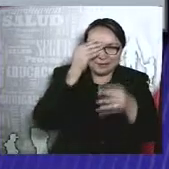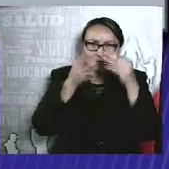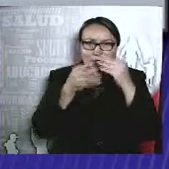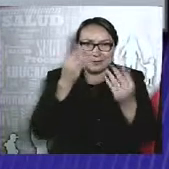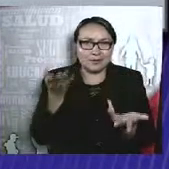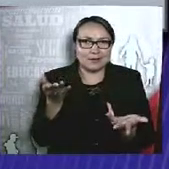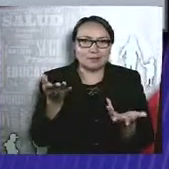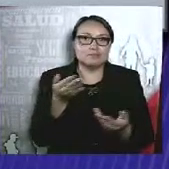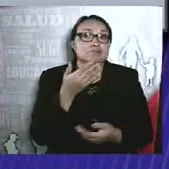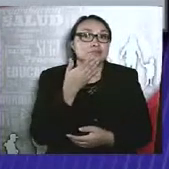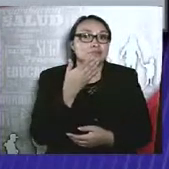tampoco les servían, no estaban avanzando.